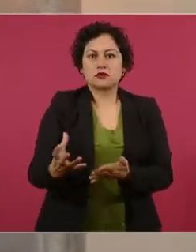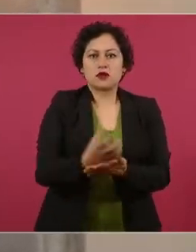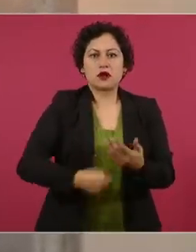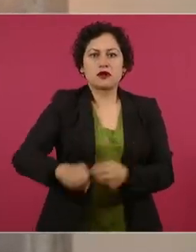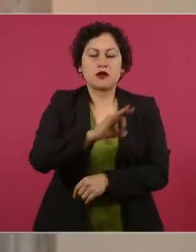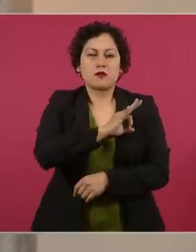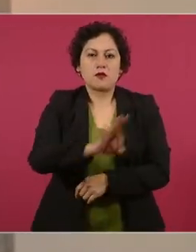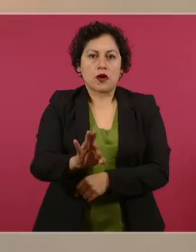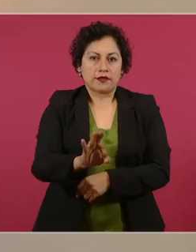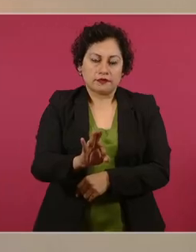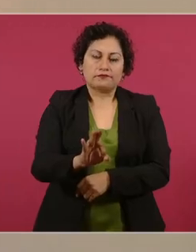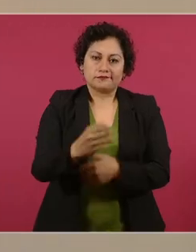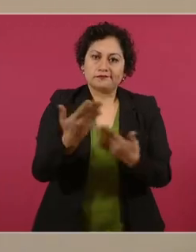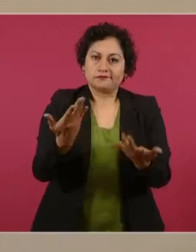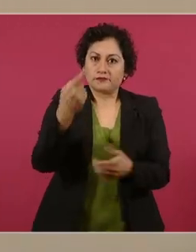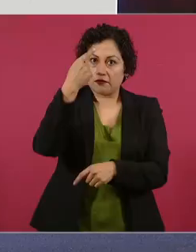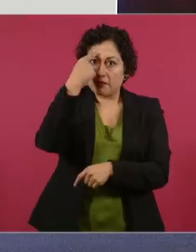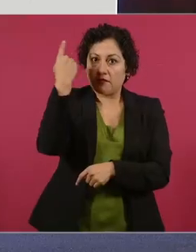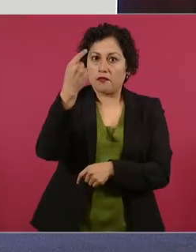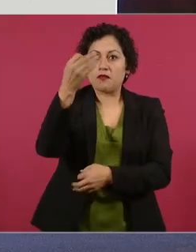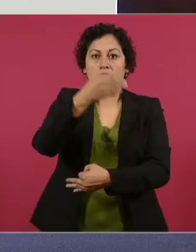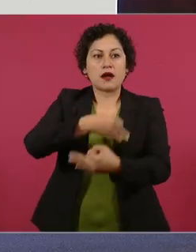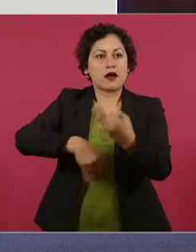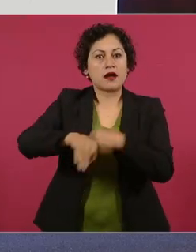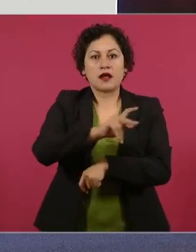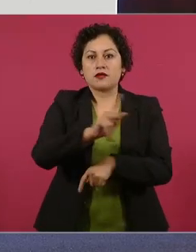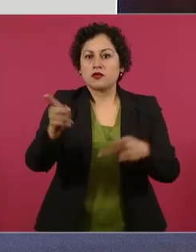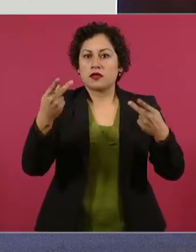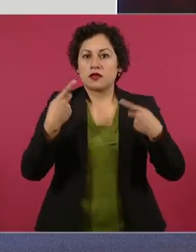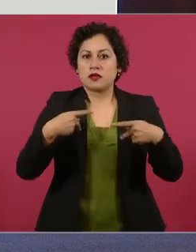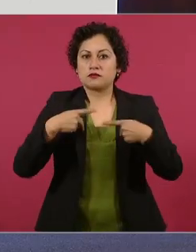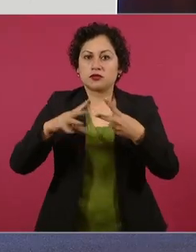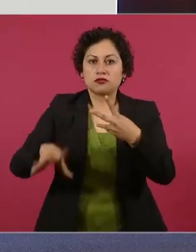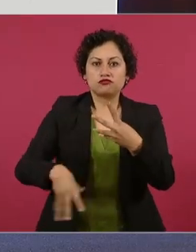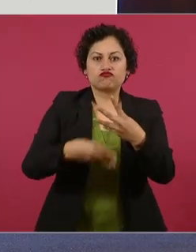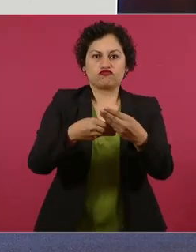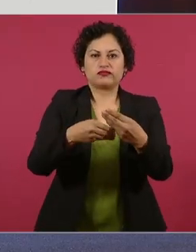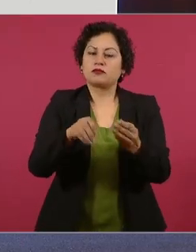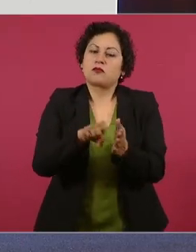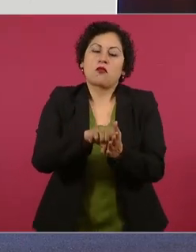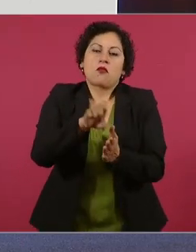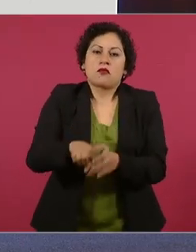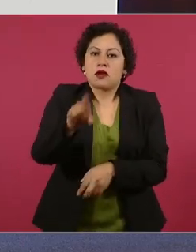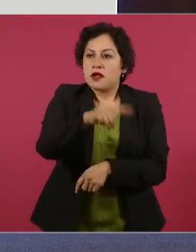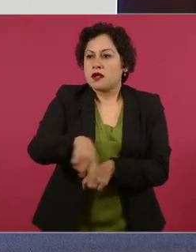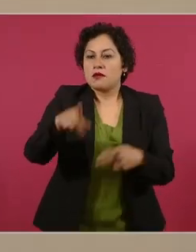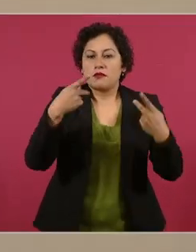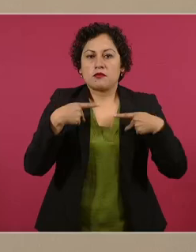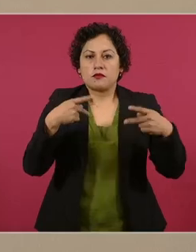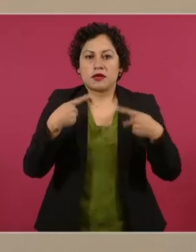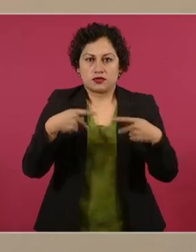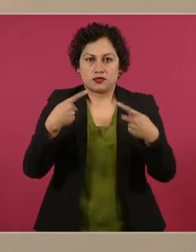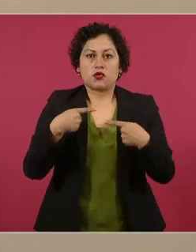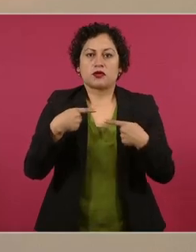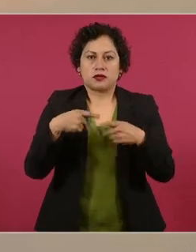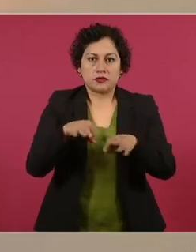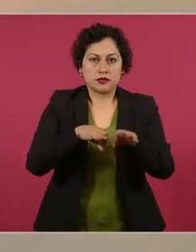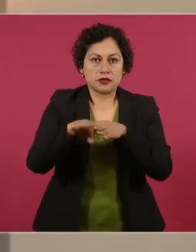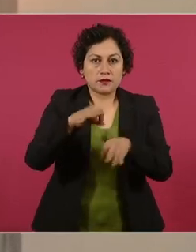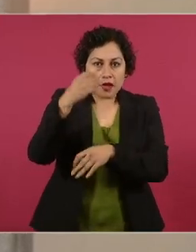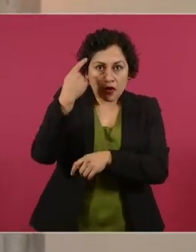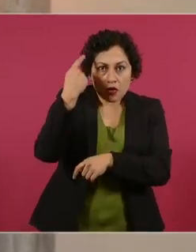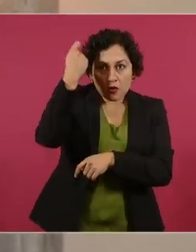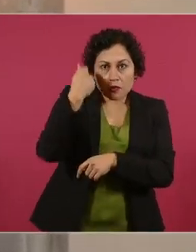complemento solidario para todos aquellos que ganen o se pensionen con el